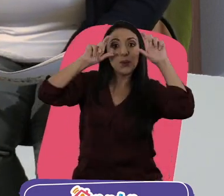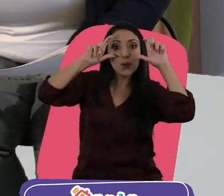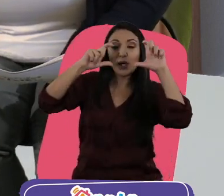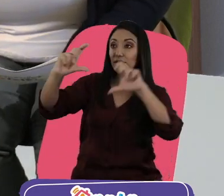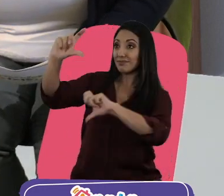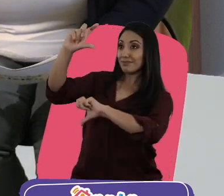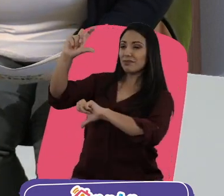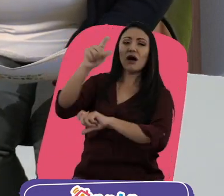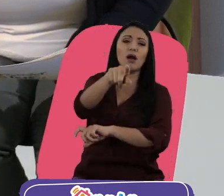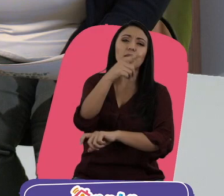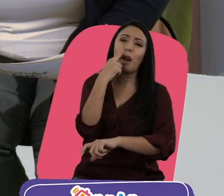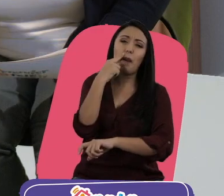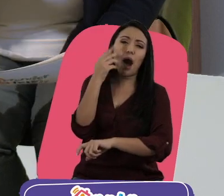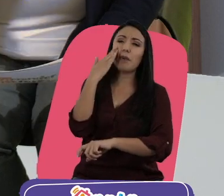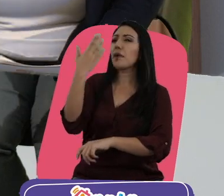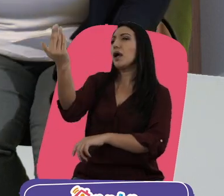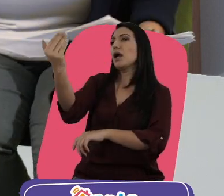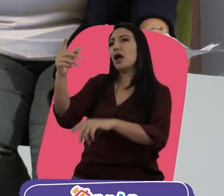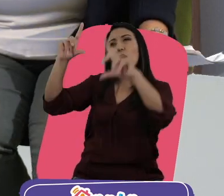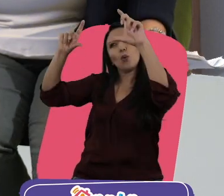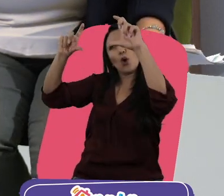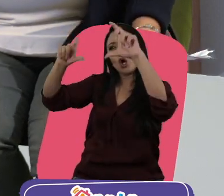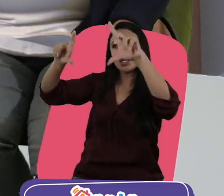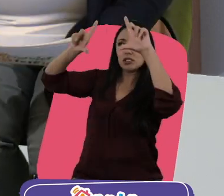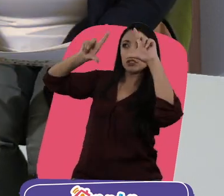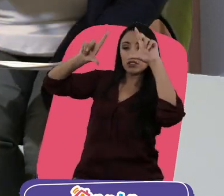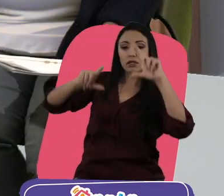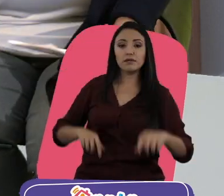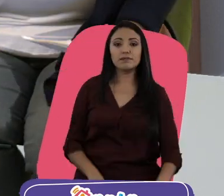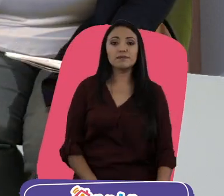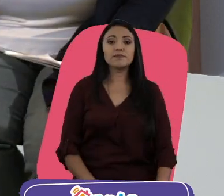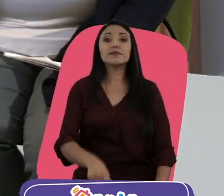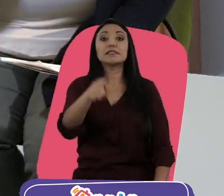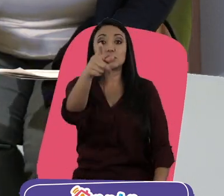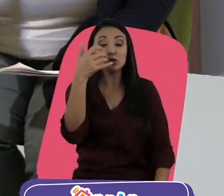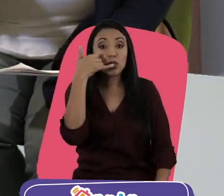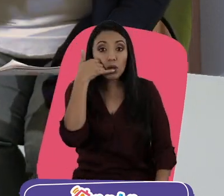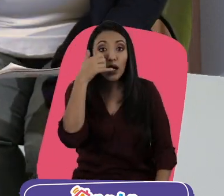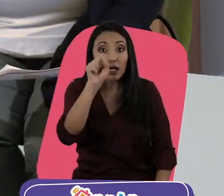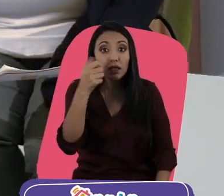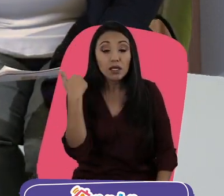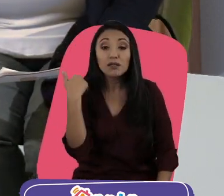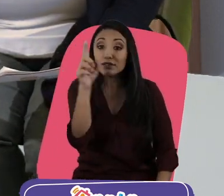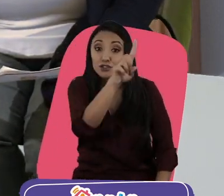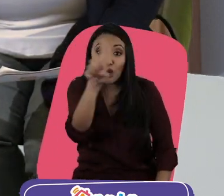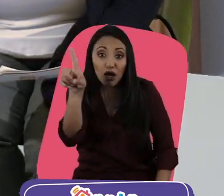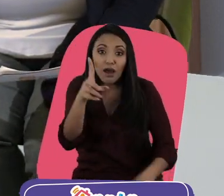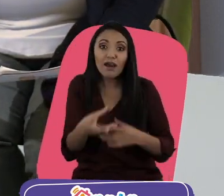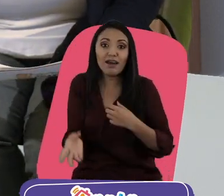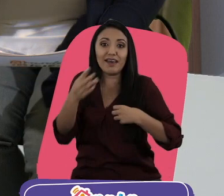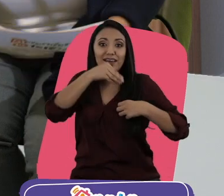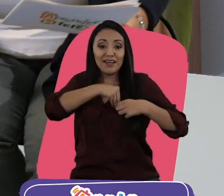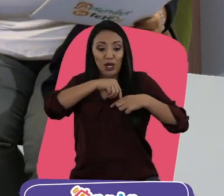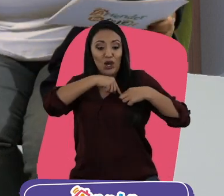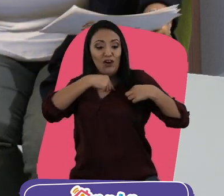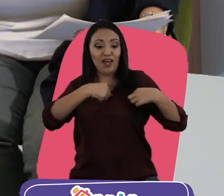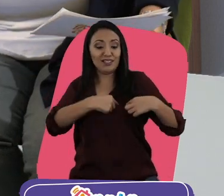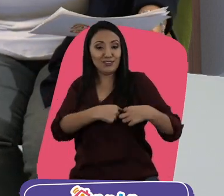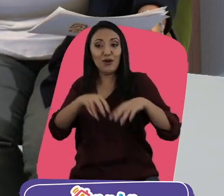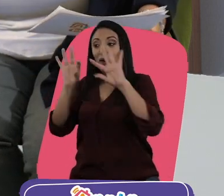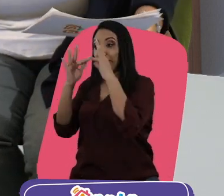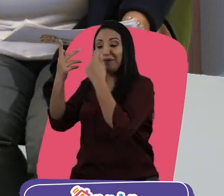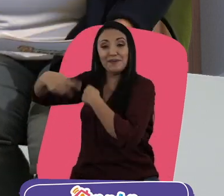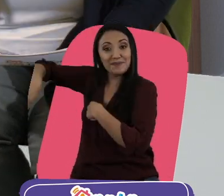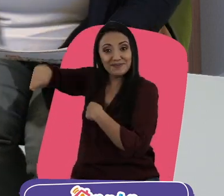ñaña, que te grabe con el celu. Dile que te grabe un TikTok haciendo esto. Si es que tienes celular, exacto. Y si no, la grabas en tu corazón y ¿también? El corazón